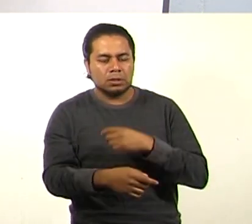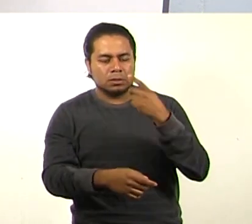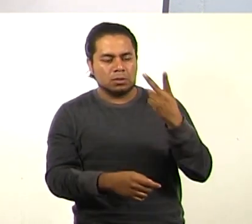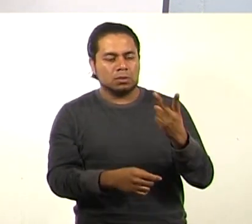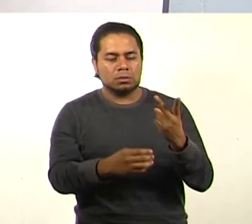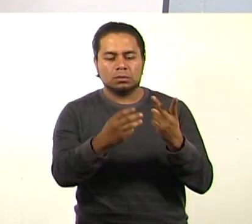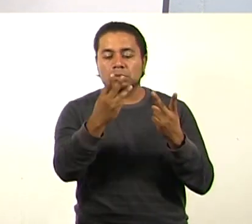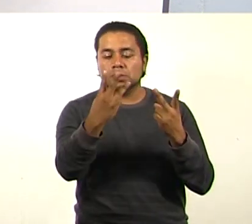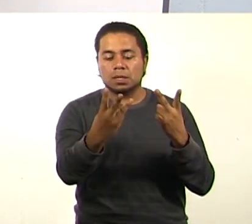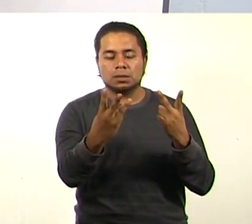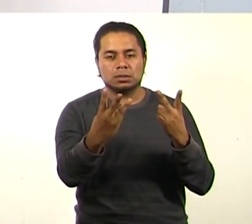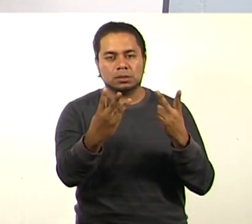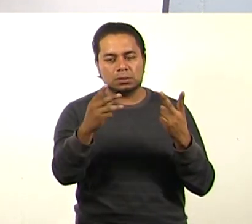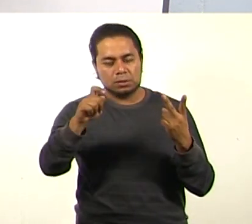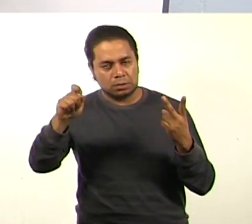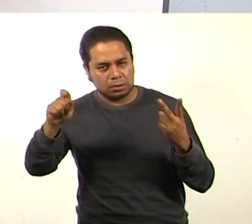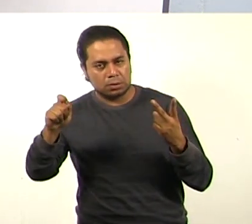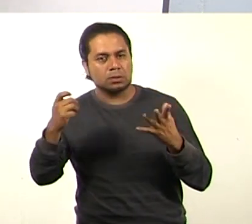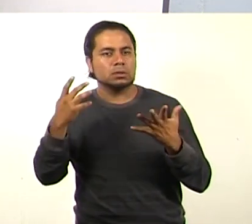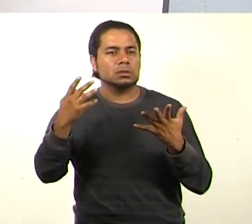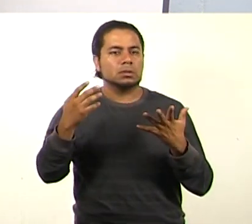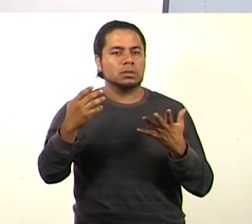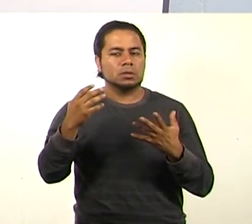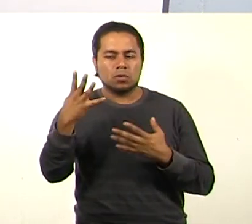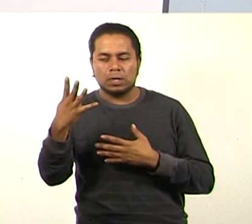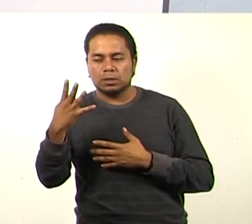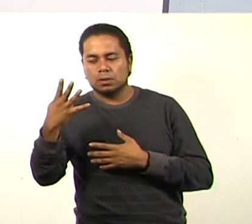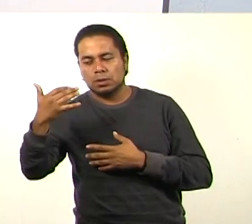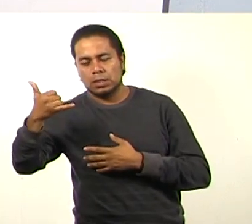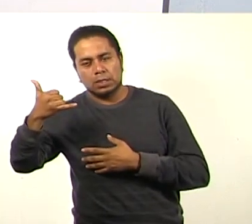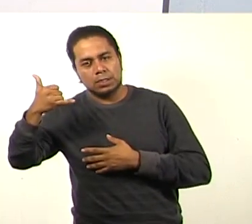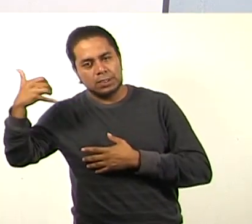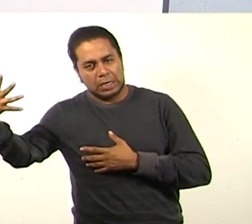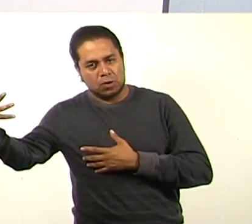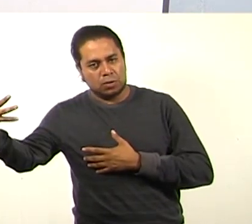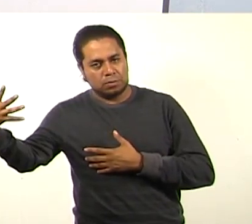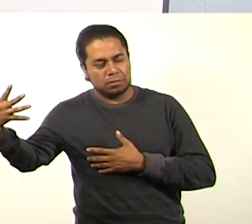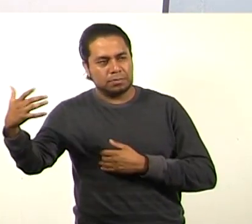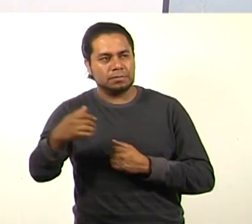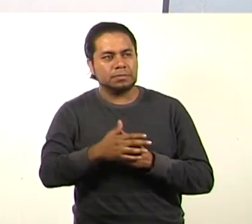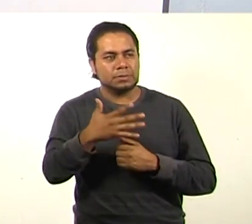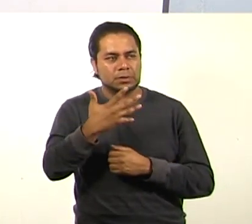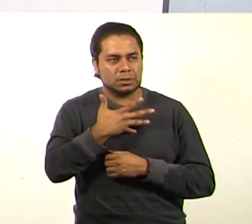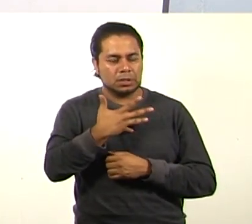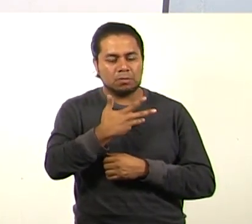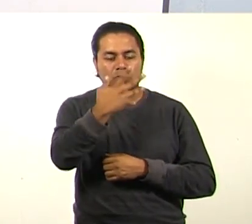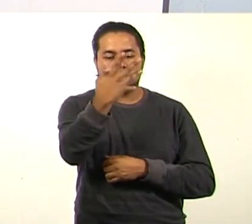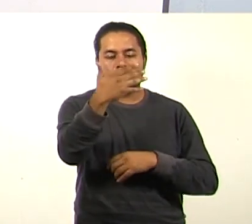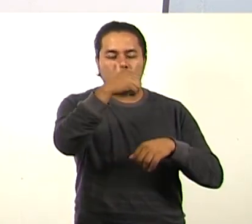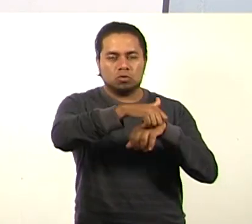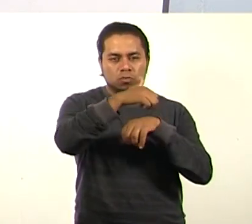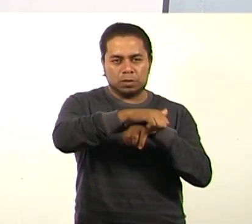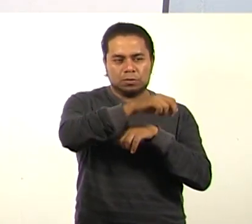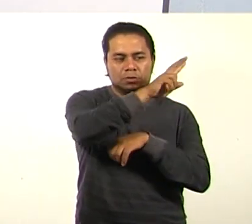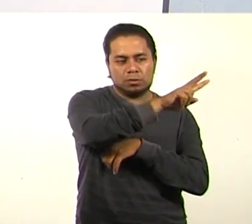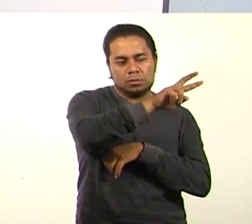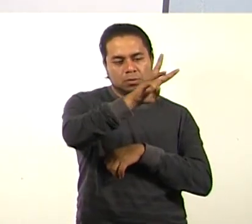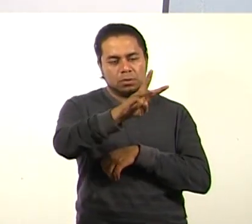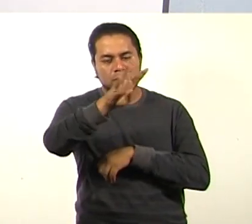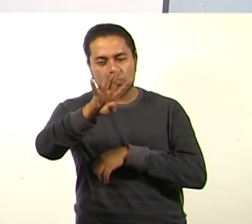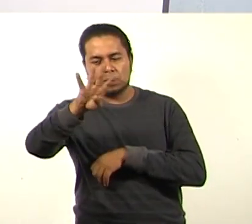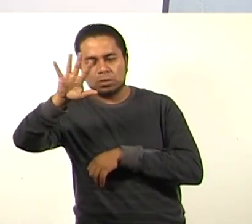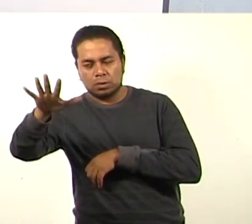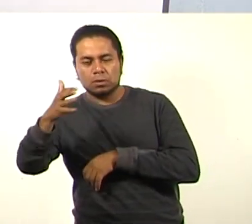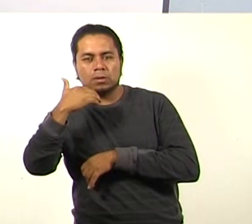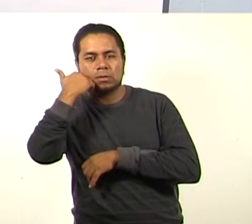3, 4 y 5. Tenemos ahí 4 números y queremos saber el